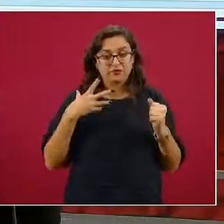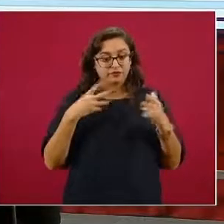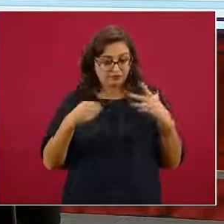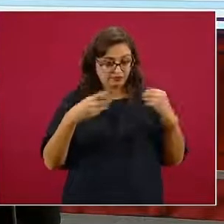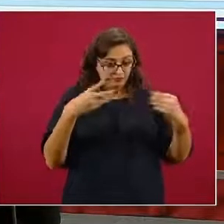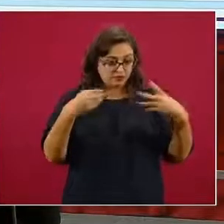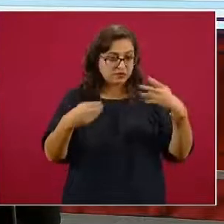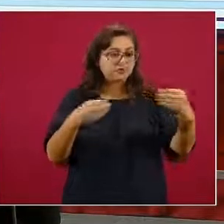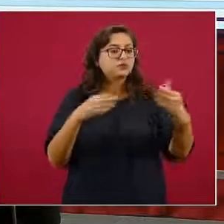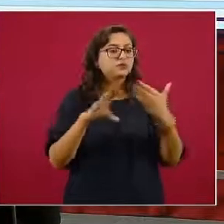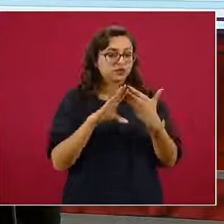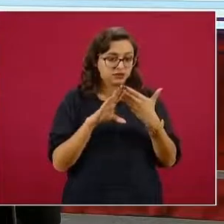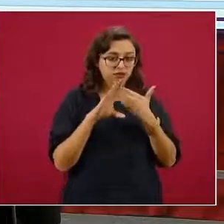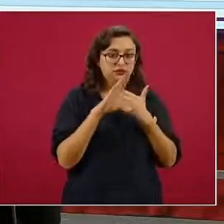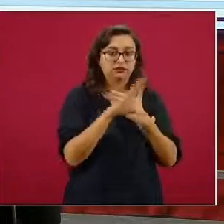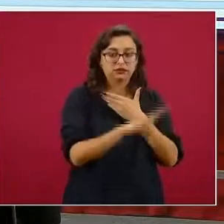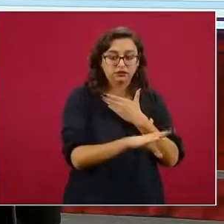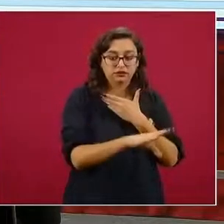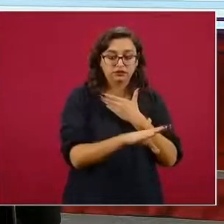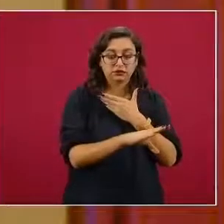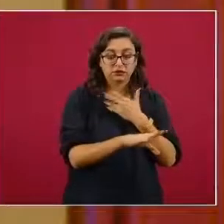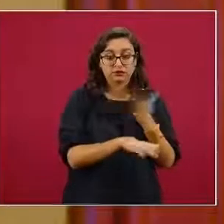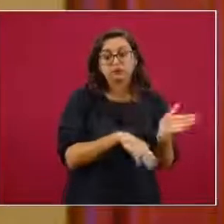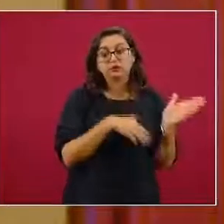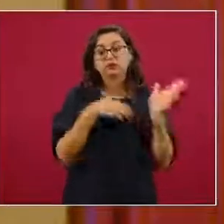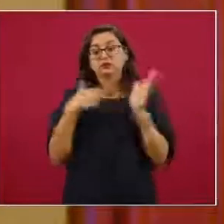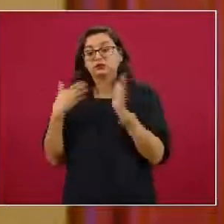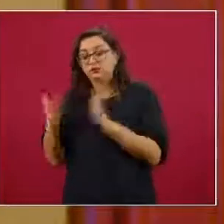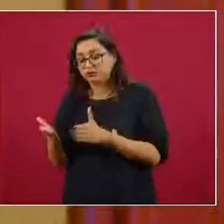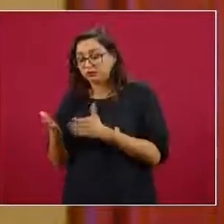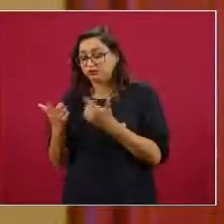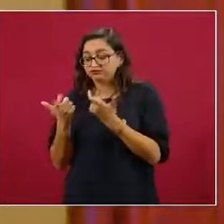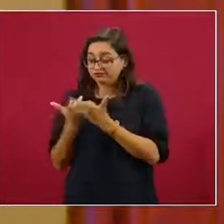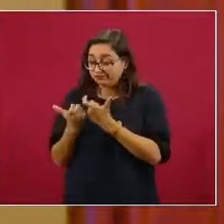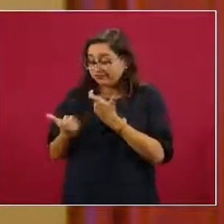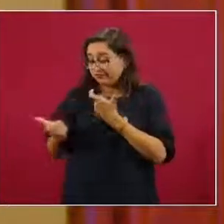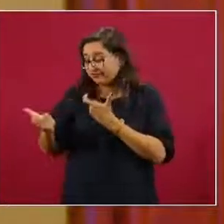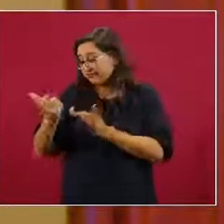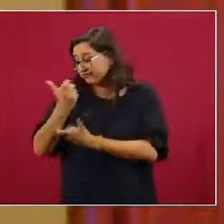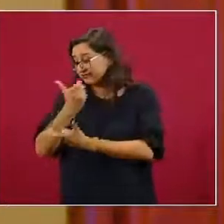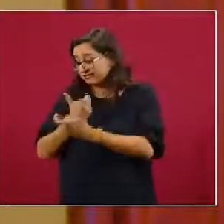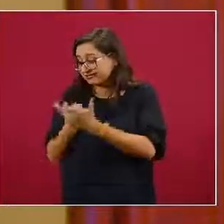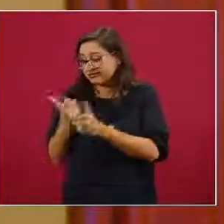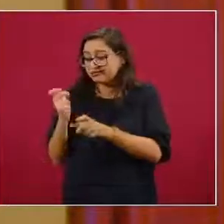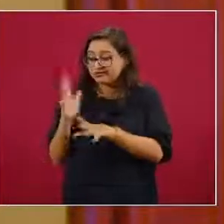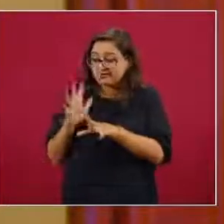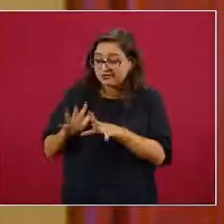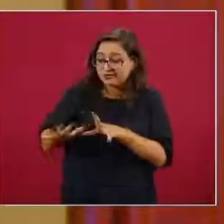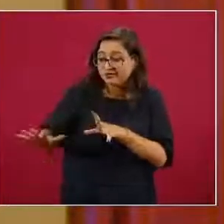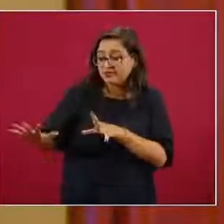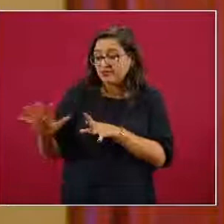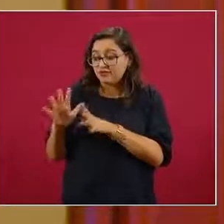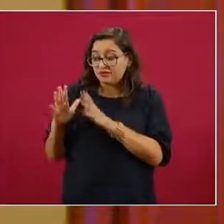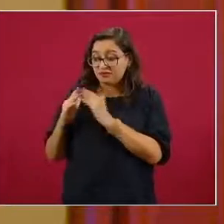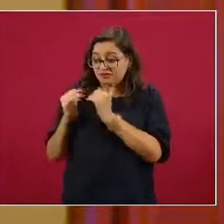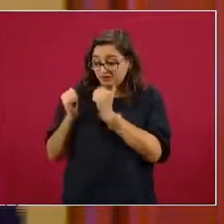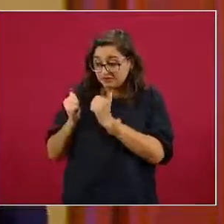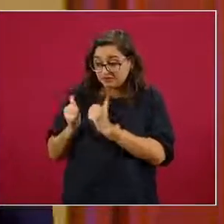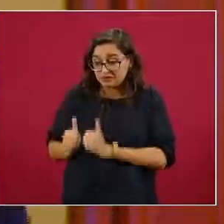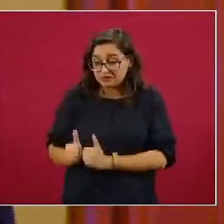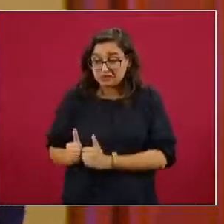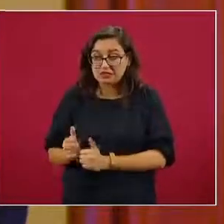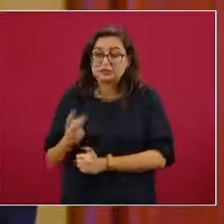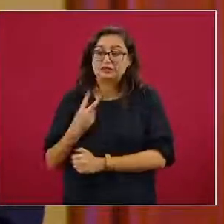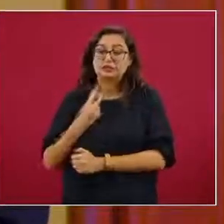contagios con el confinamiento y las consecuencias económicas y sociales que ese mismo confinamiento, esa